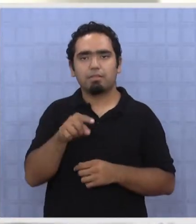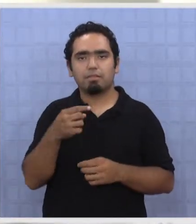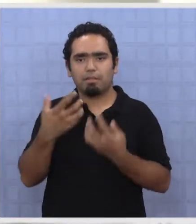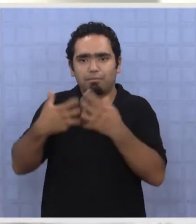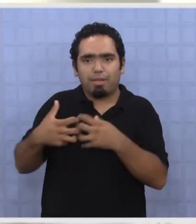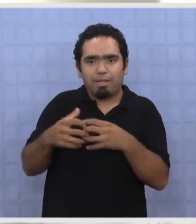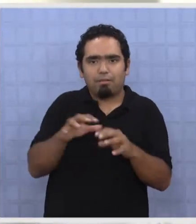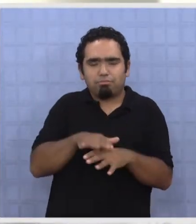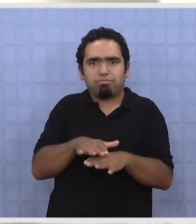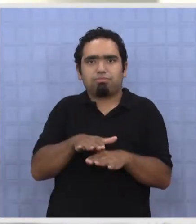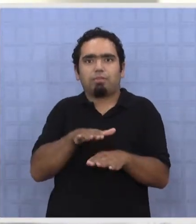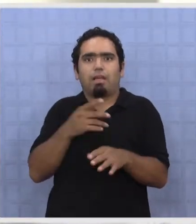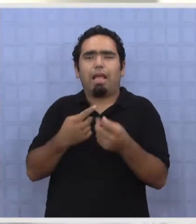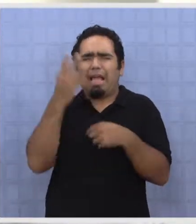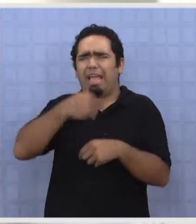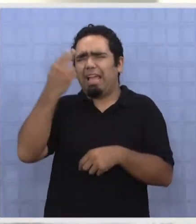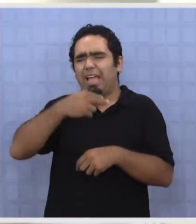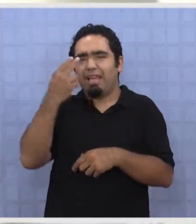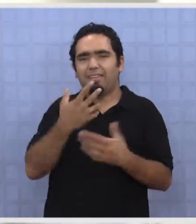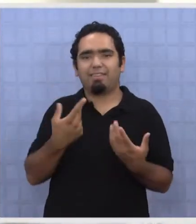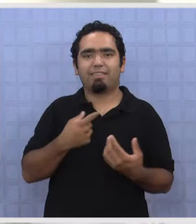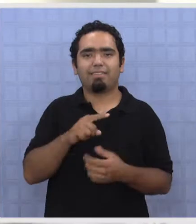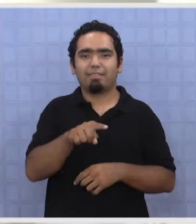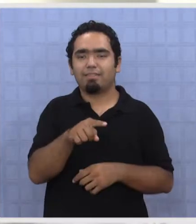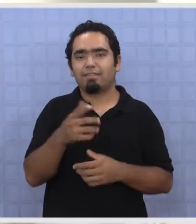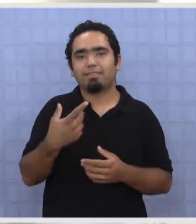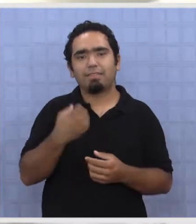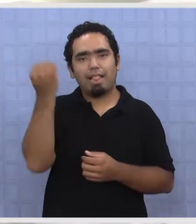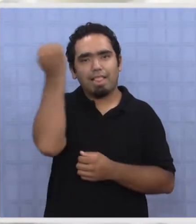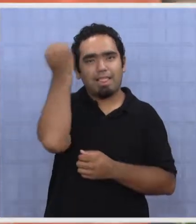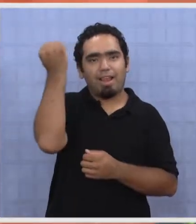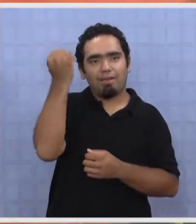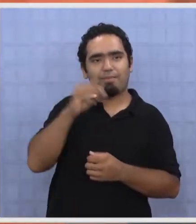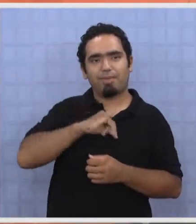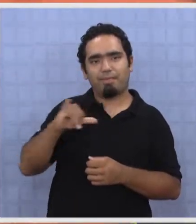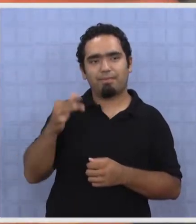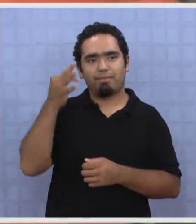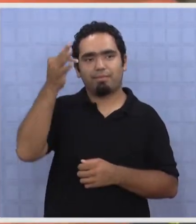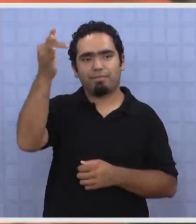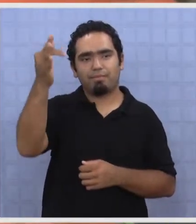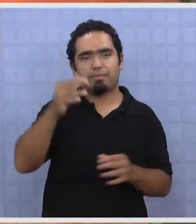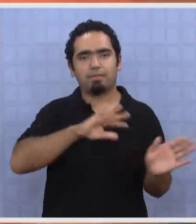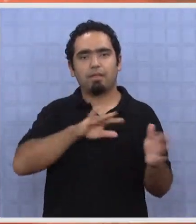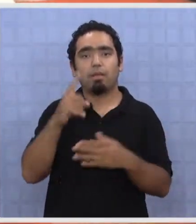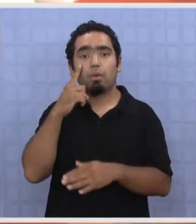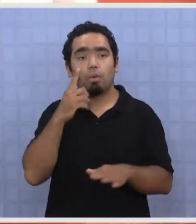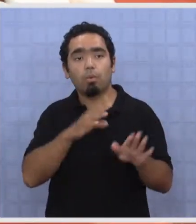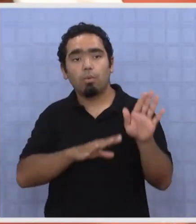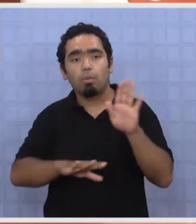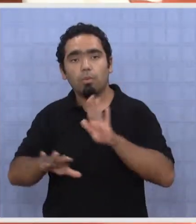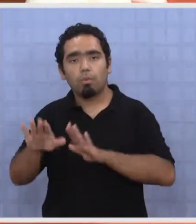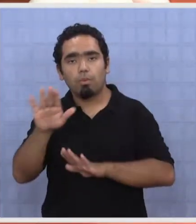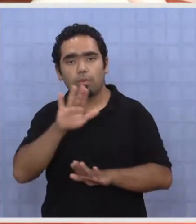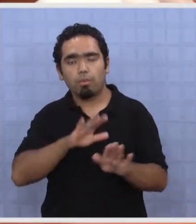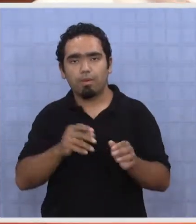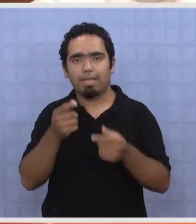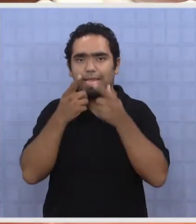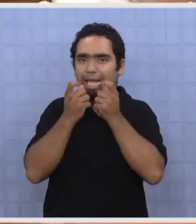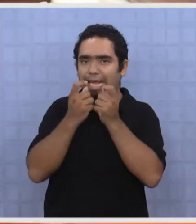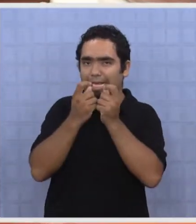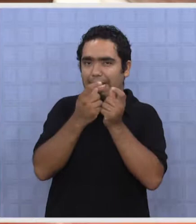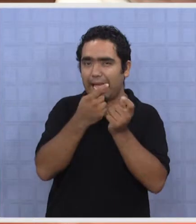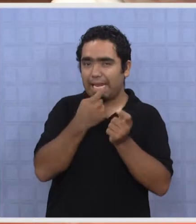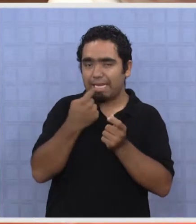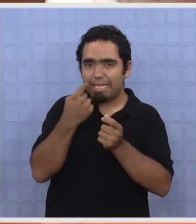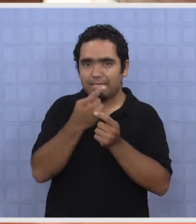ya se fue y lo perdiste. Claro. Perdiste a ese paciente. Y es un trauma para después. Para evitar caries y enfermedades a las encías,